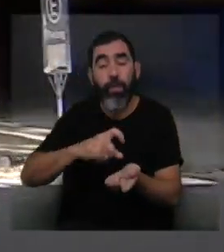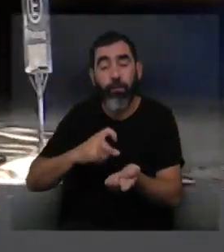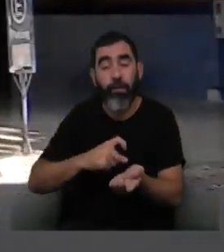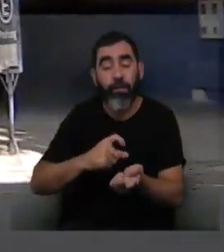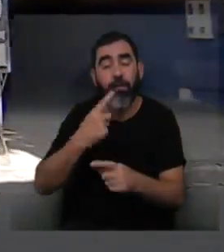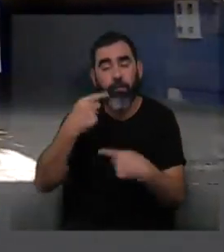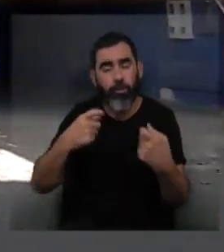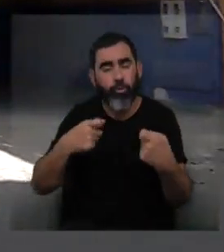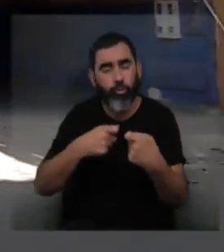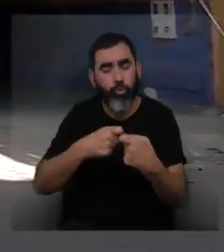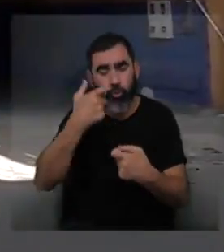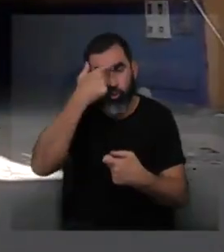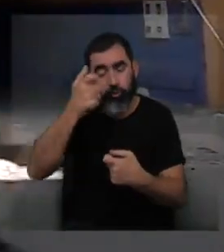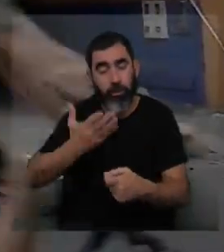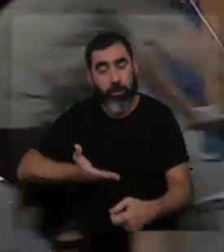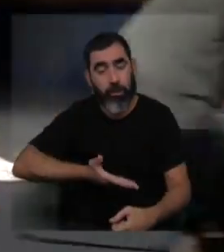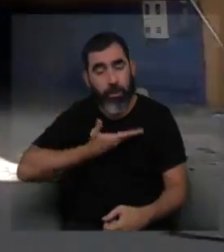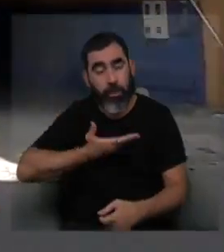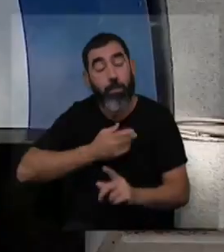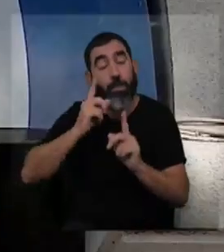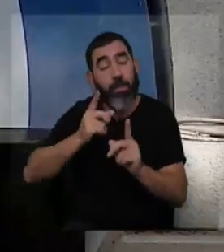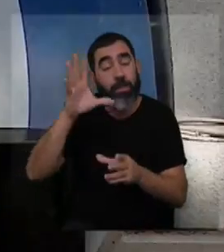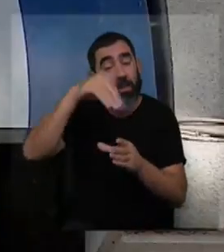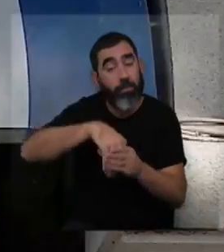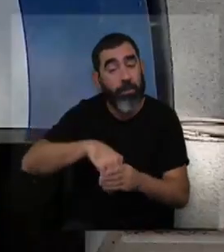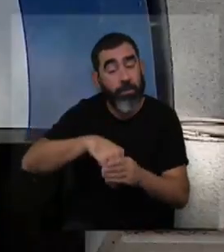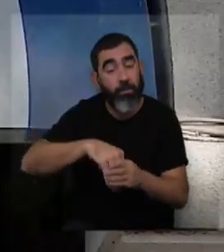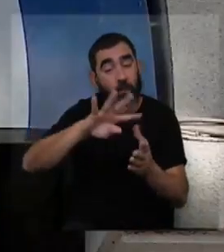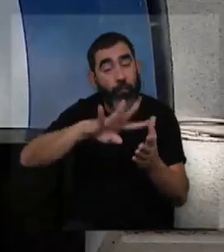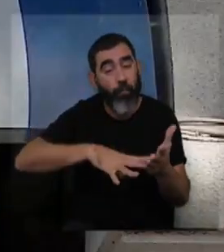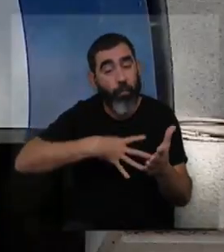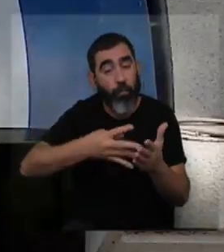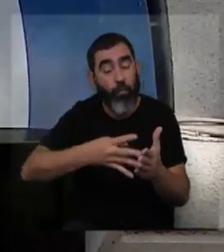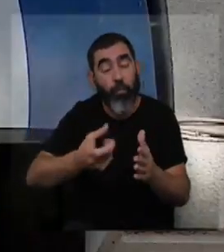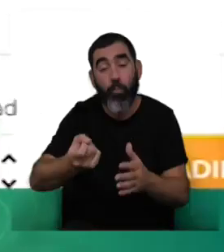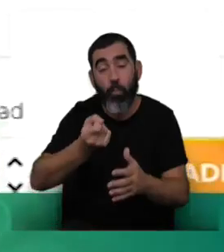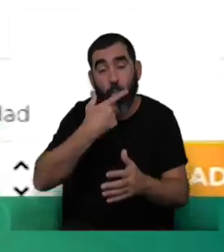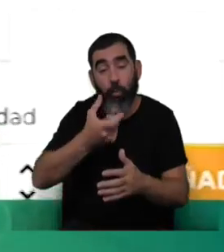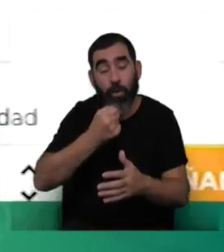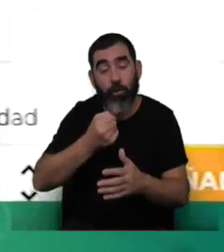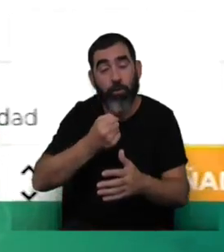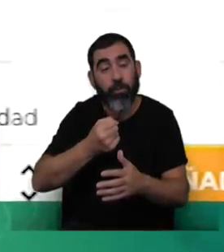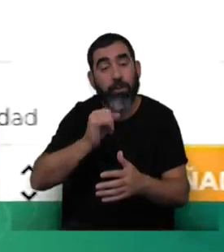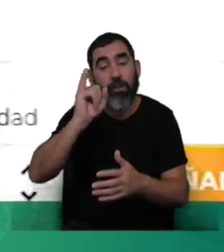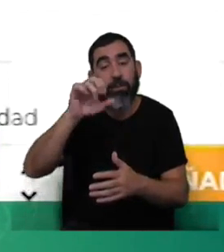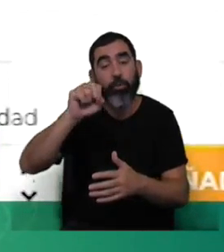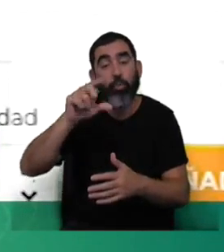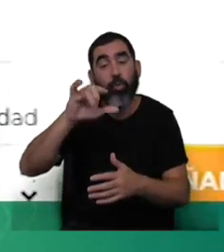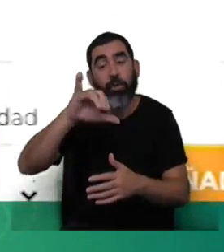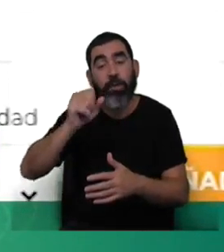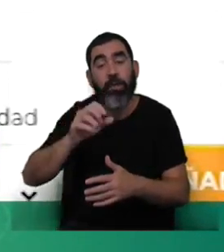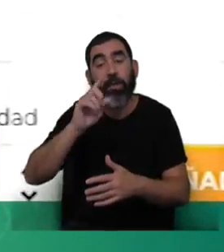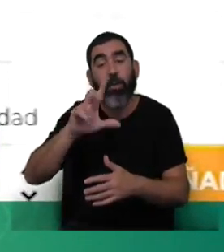a varias sociedades científicas reclaman ahora que también se incluya en el formulario terapéutico de medicamentos a la insulina Degludec, probada